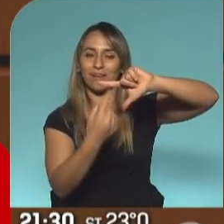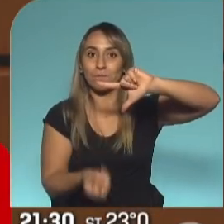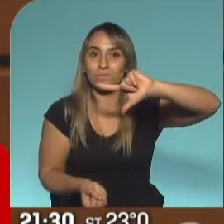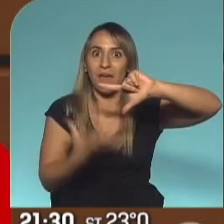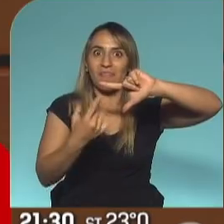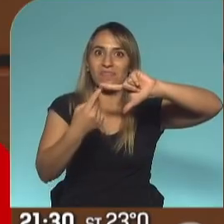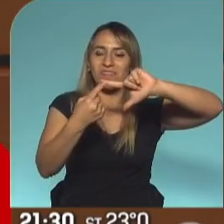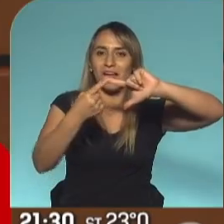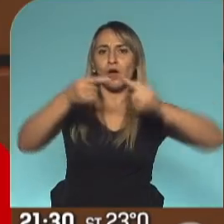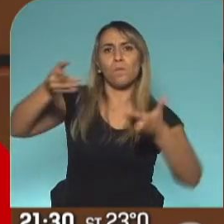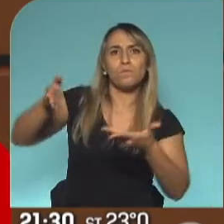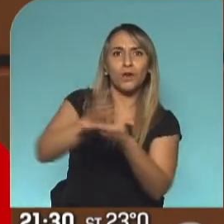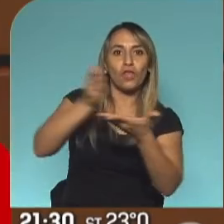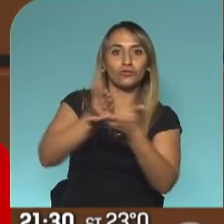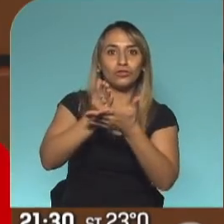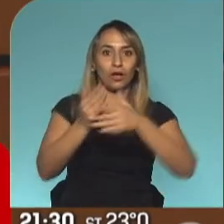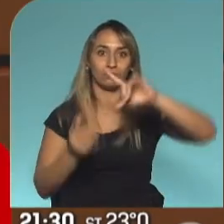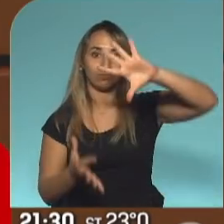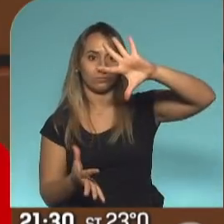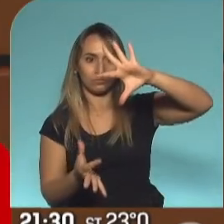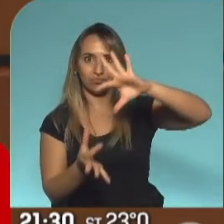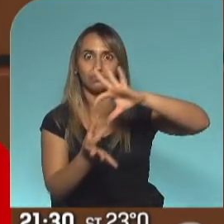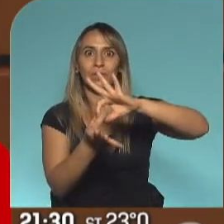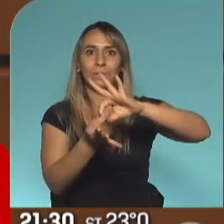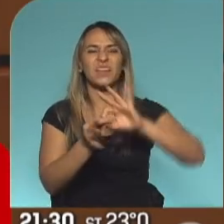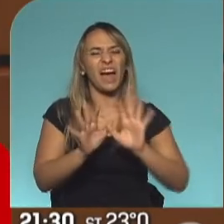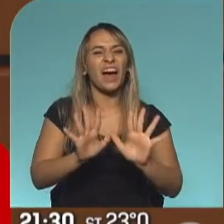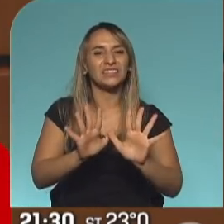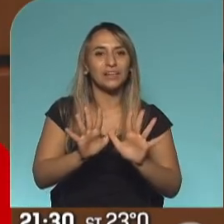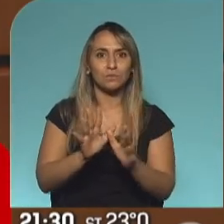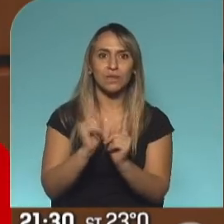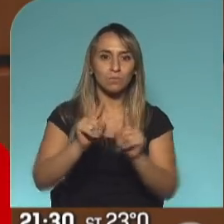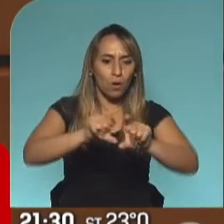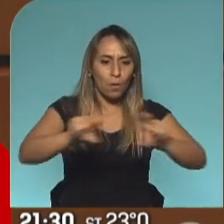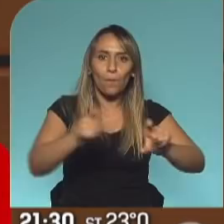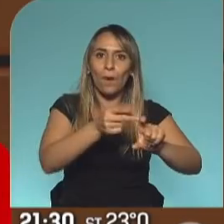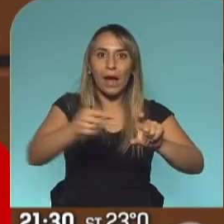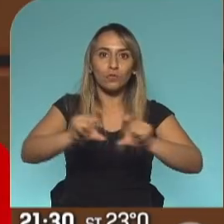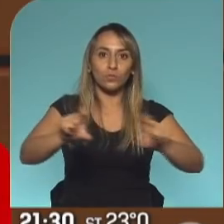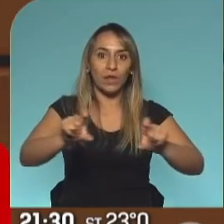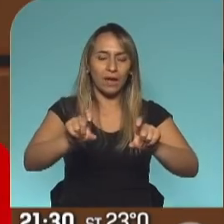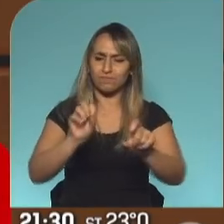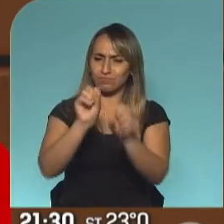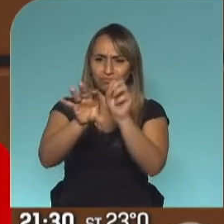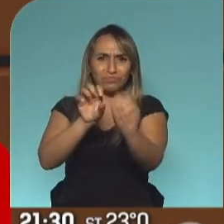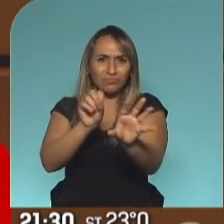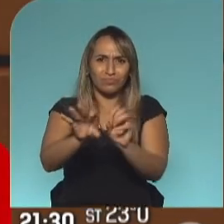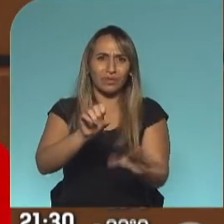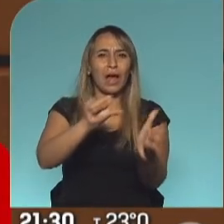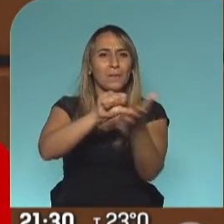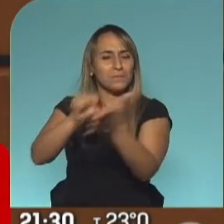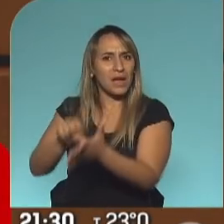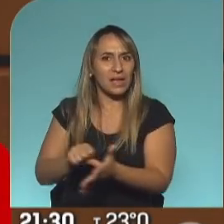aquí podamos llevar esa vacuna por el que hoy millones de latinoamericanos